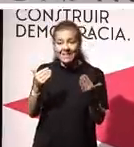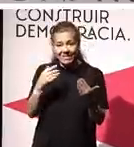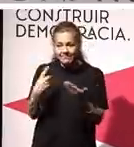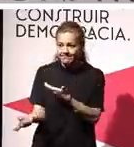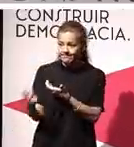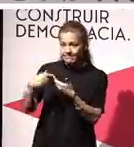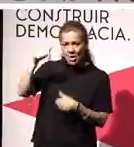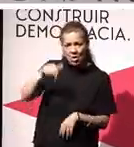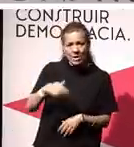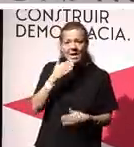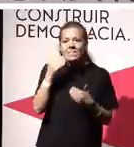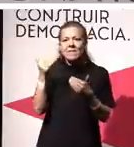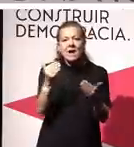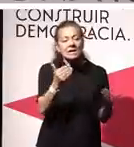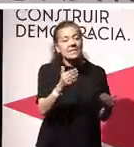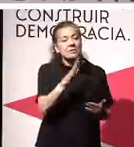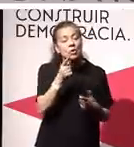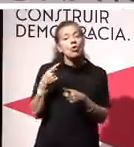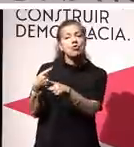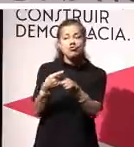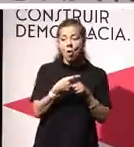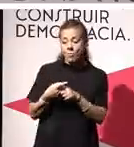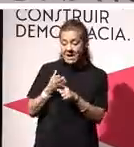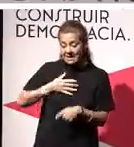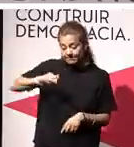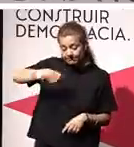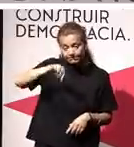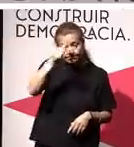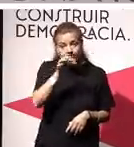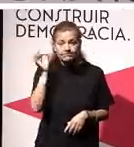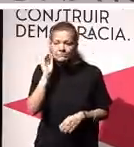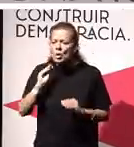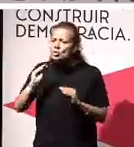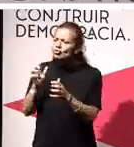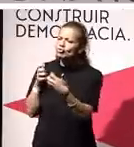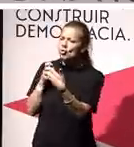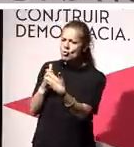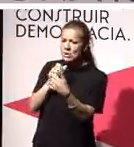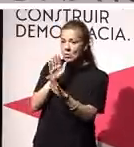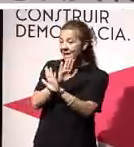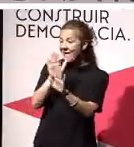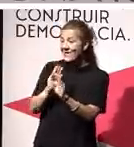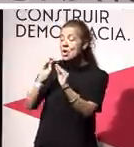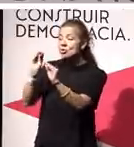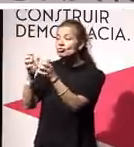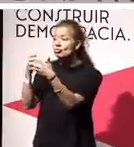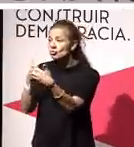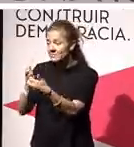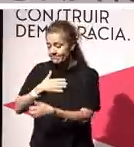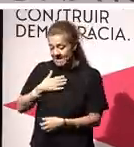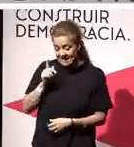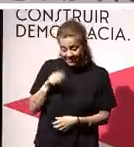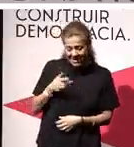aquí y darles las gracias por compartir con nosotros y con nosotras sus luchas, porque al final vuestras luchas son las nuestras